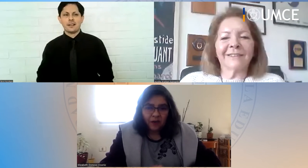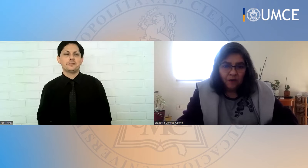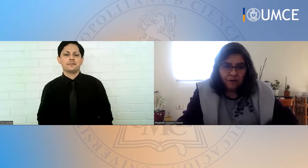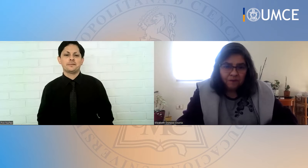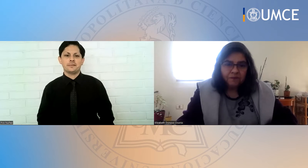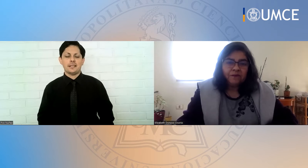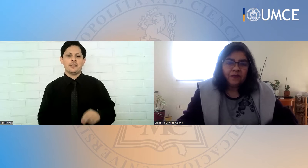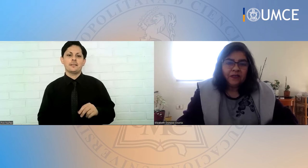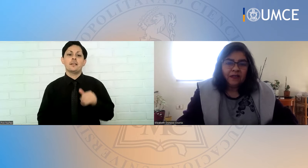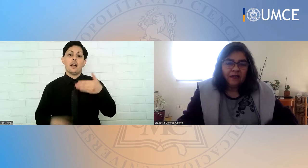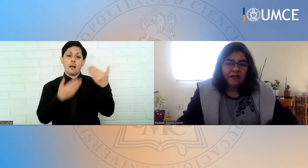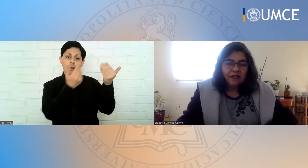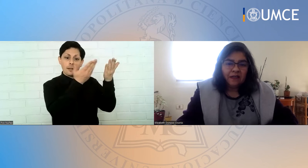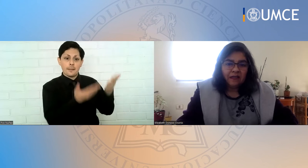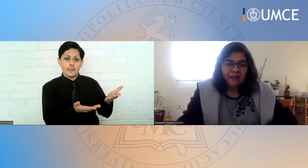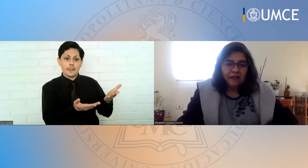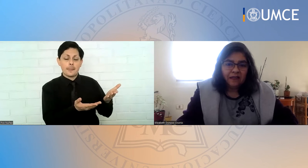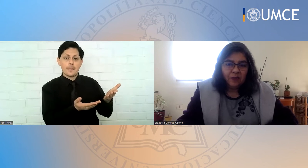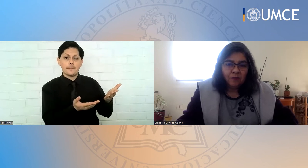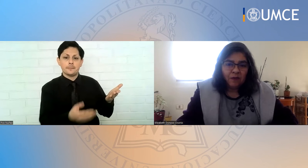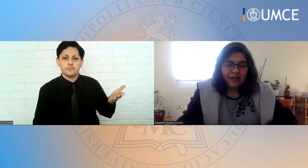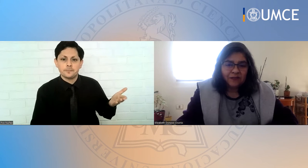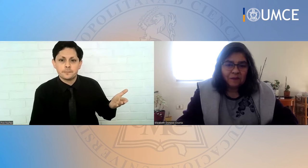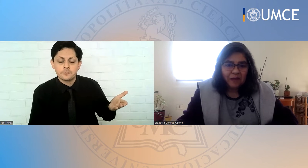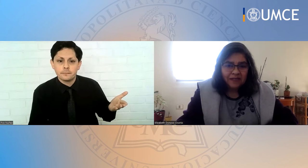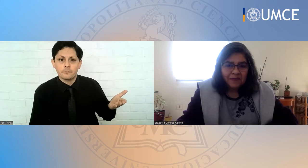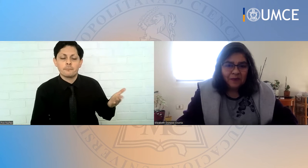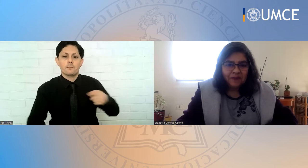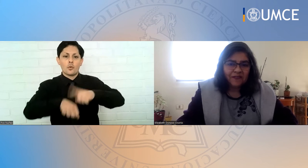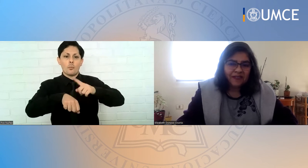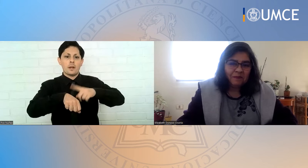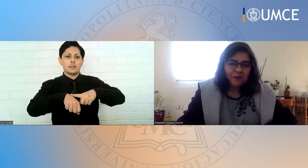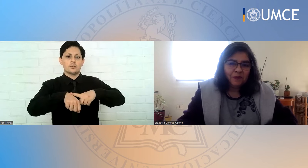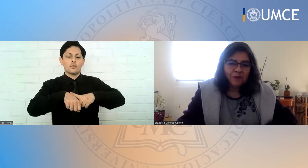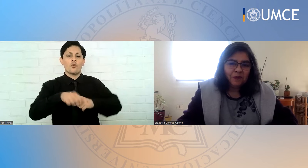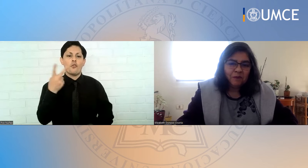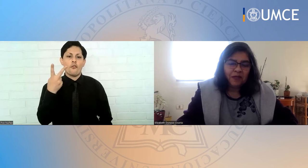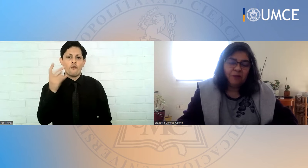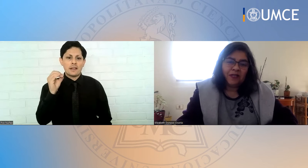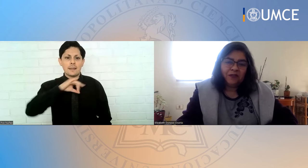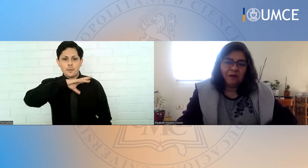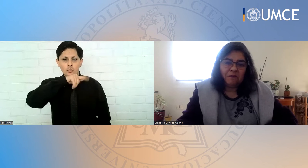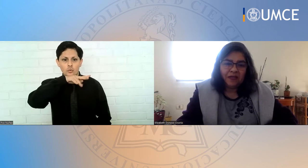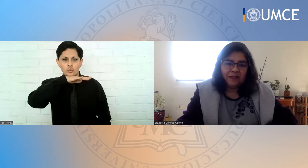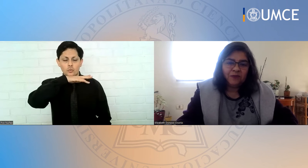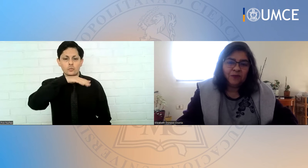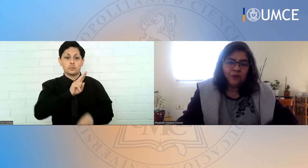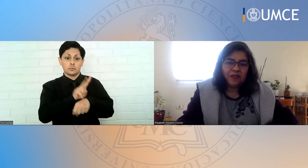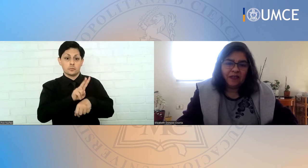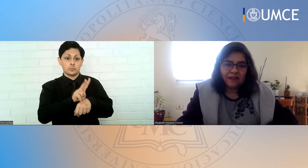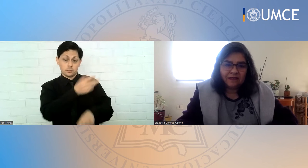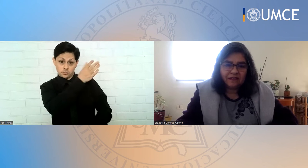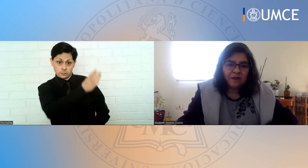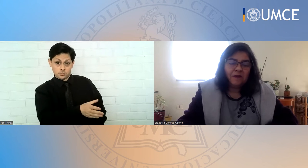Sardel Jacob, que tiene un plazo máximo de 20 minutos para exponernos también